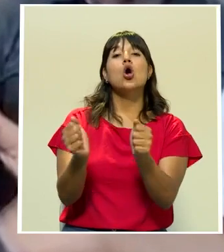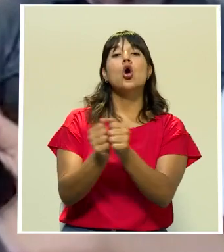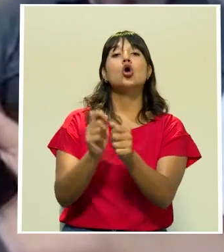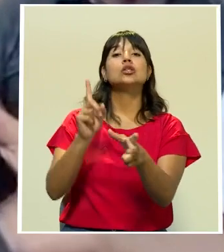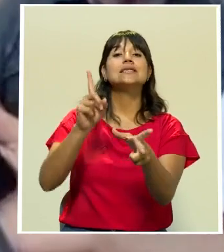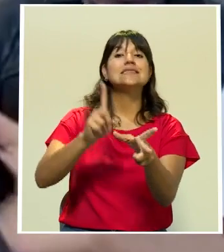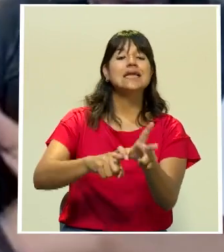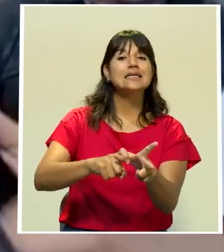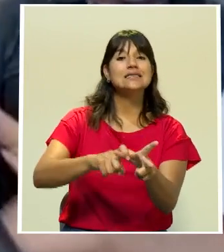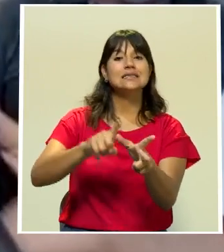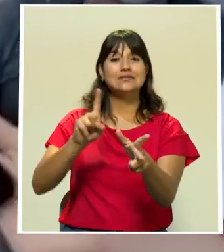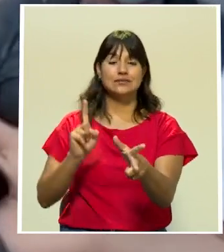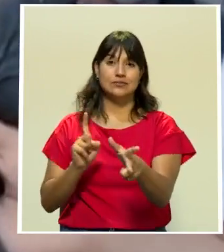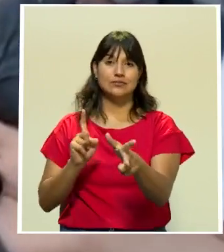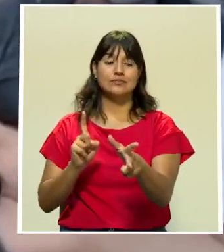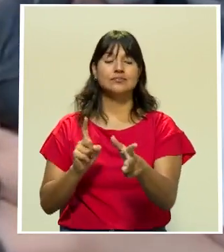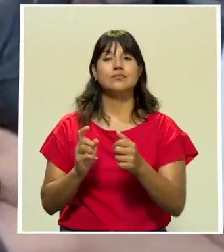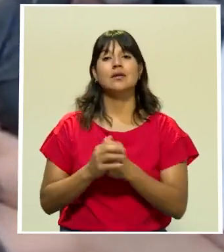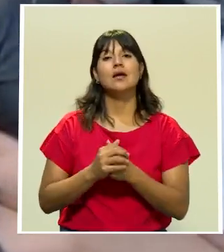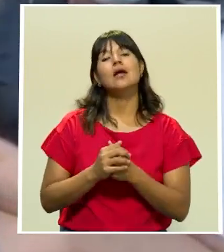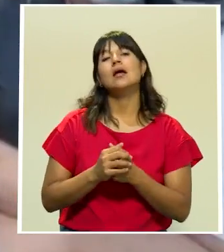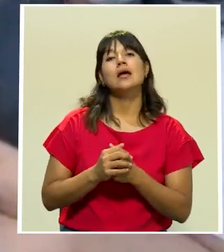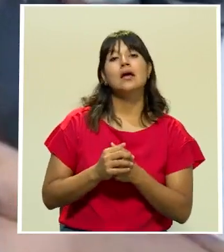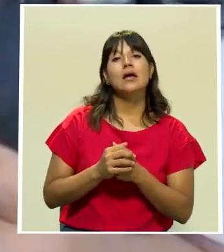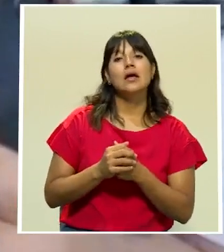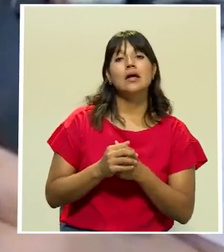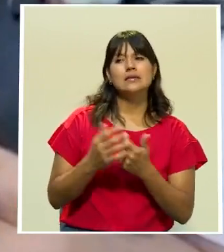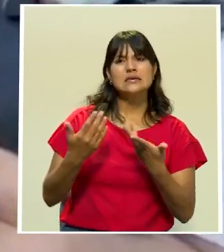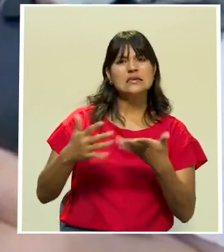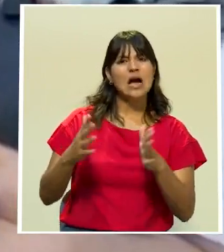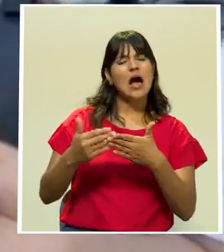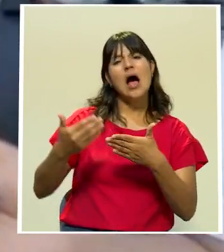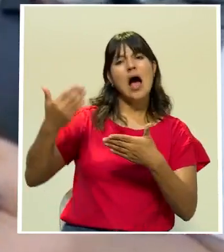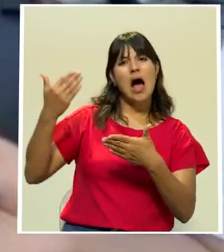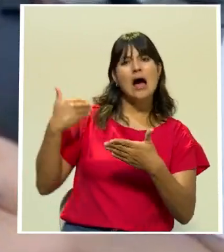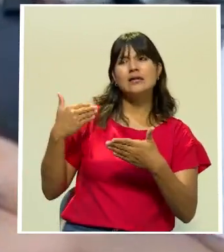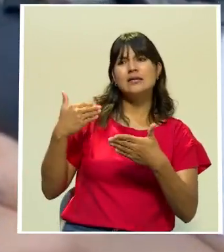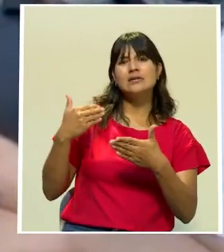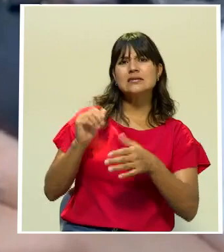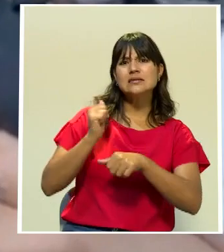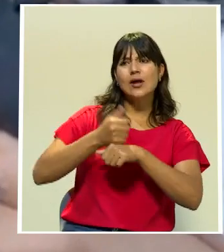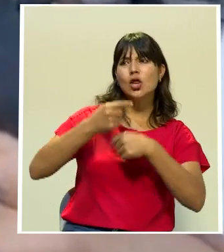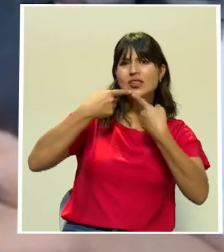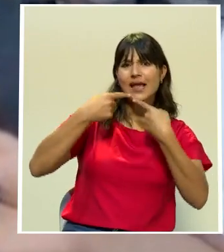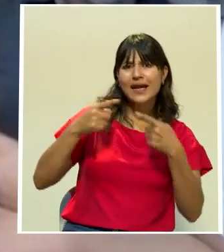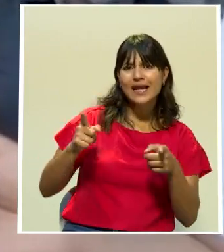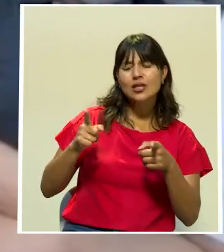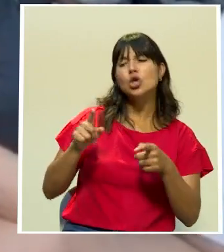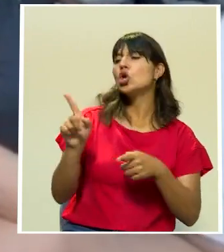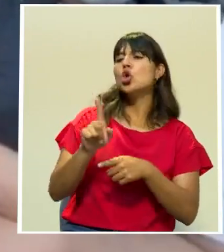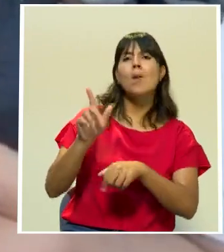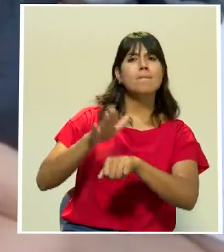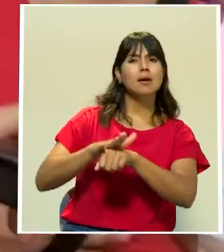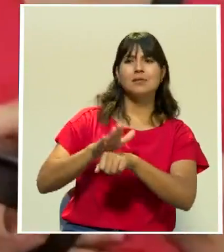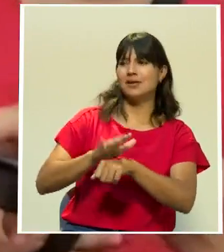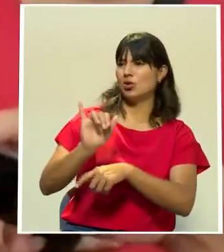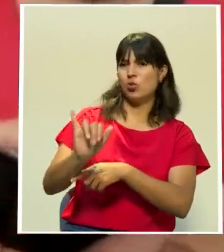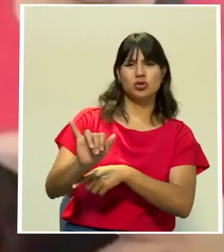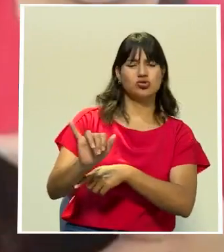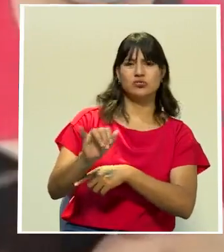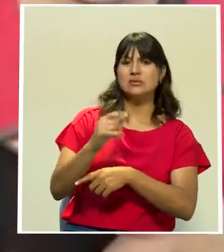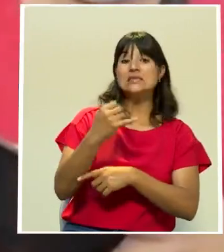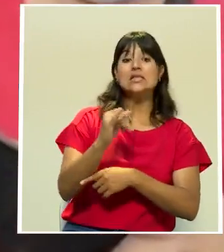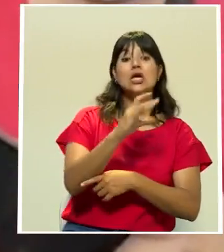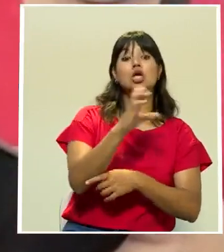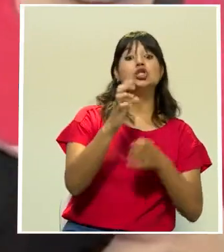los enganches, los transbordos. Había salido un decreto eliminando eso porque hay reciprocidad. A